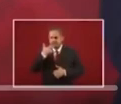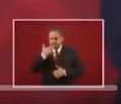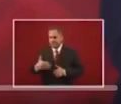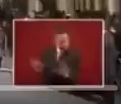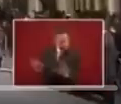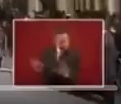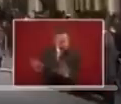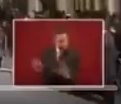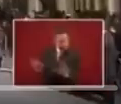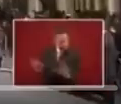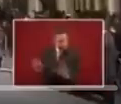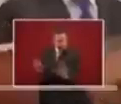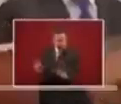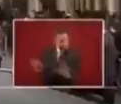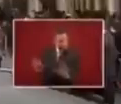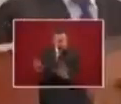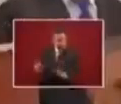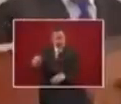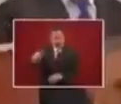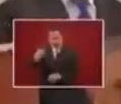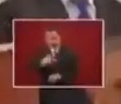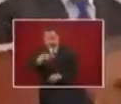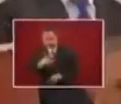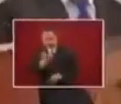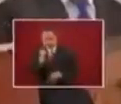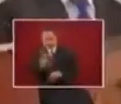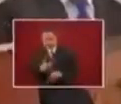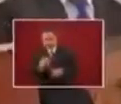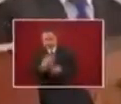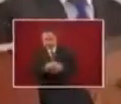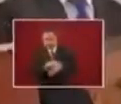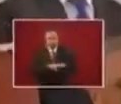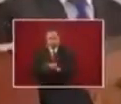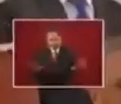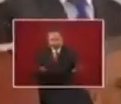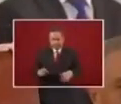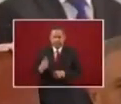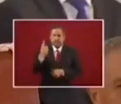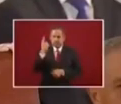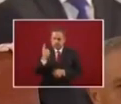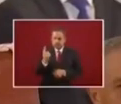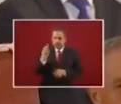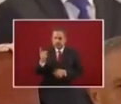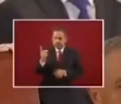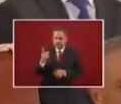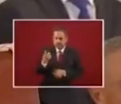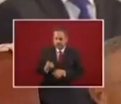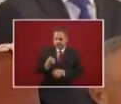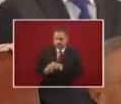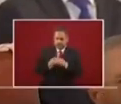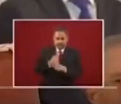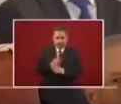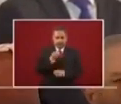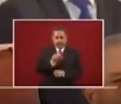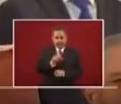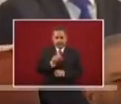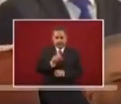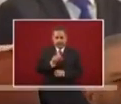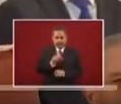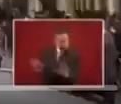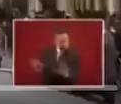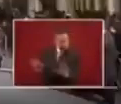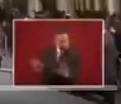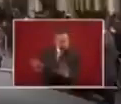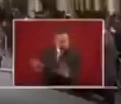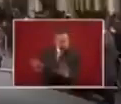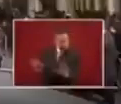año, conferencia de prensa mañanera. Fue martes. El presidente López Obrador